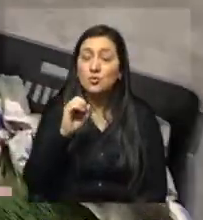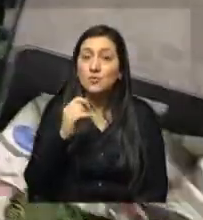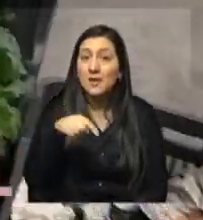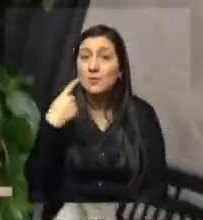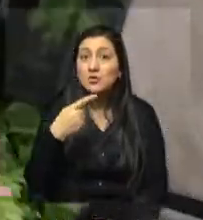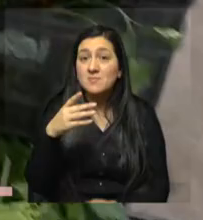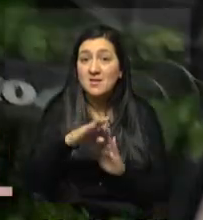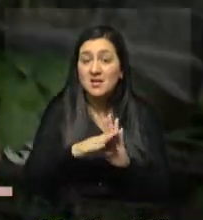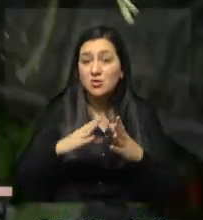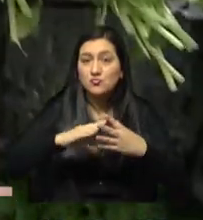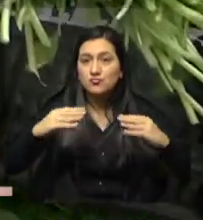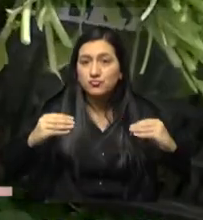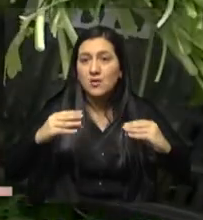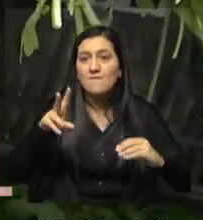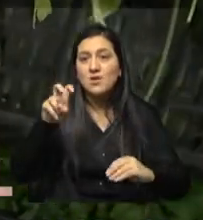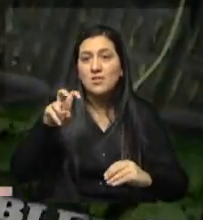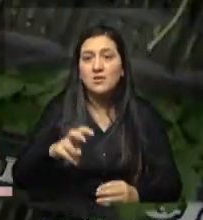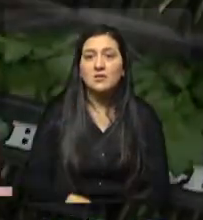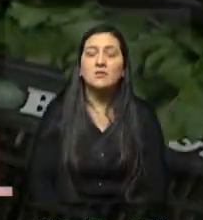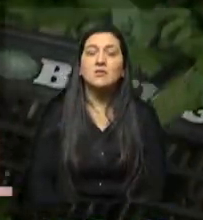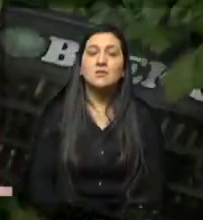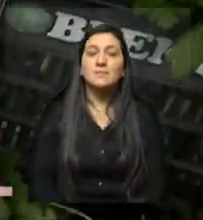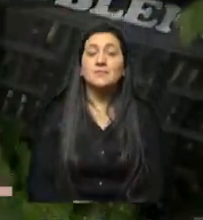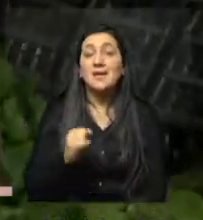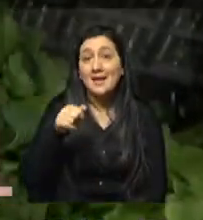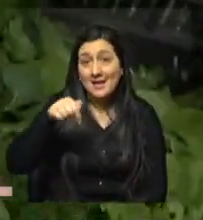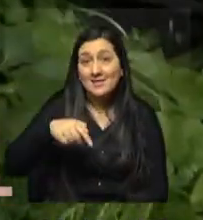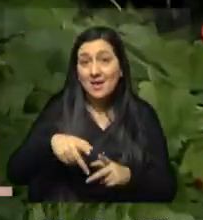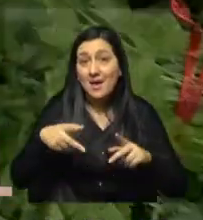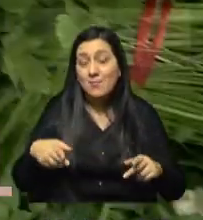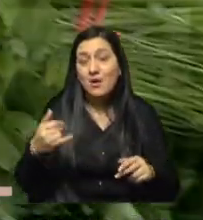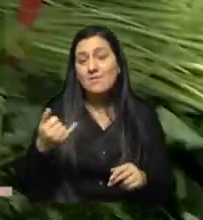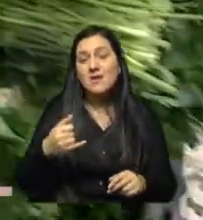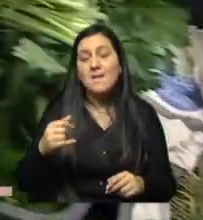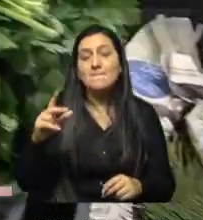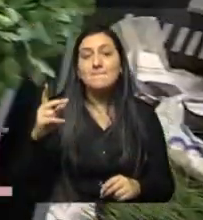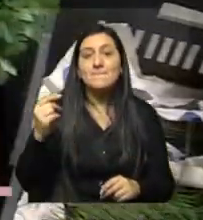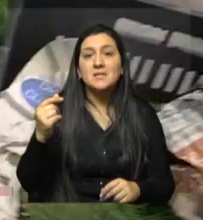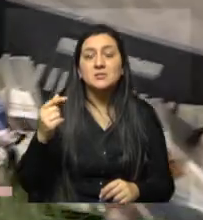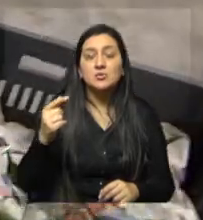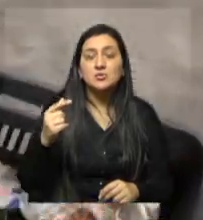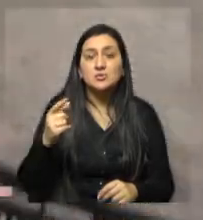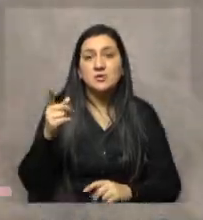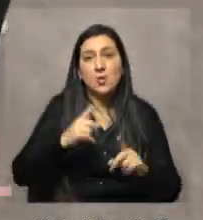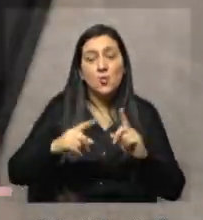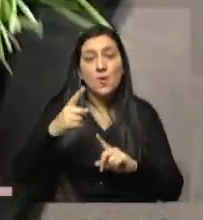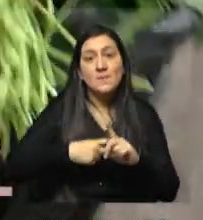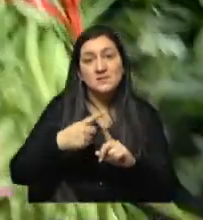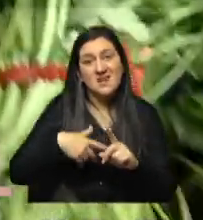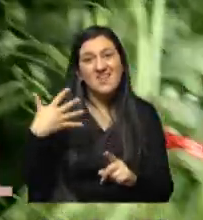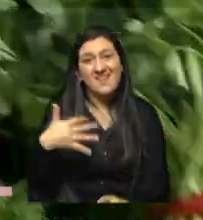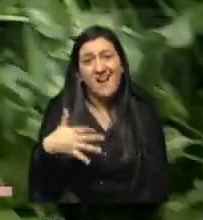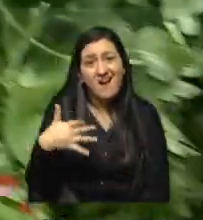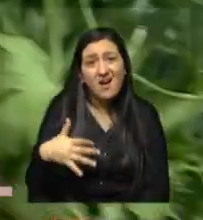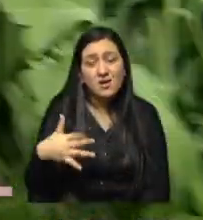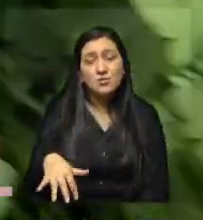los zucchini. Sí, exactamente. Bueno, esta época teníamos precios hasta hace algunas semanas, algunos meses, precios relativamente altos de todo lo que